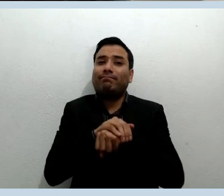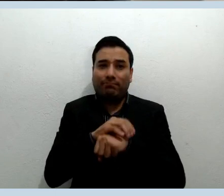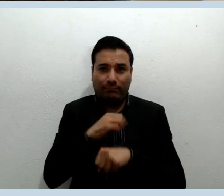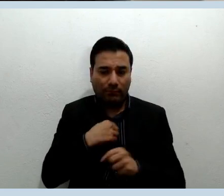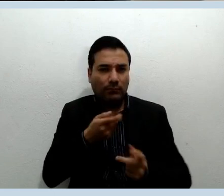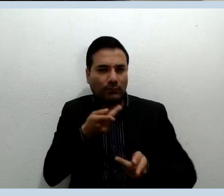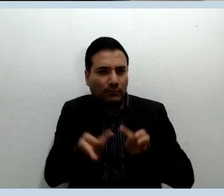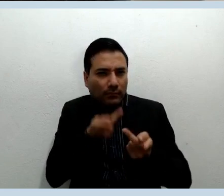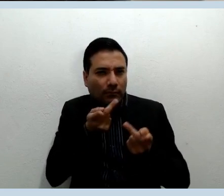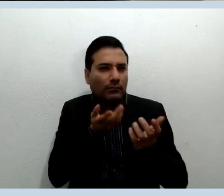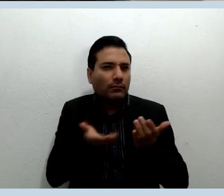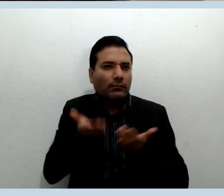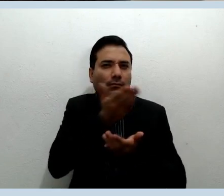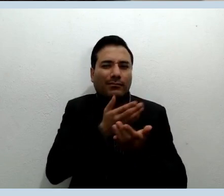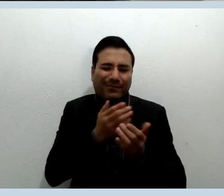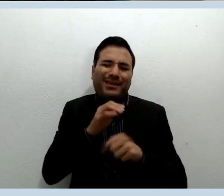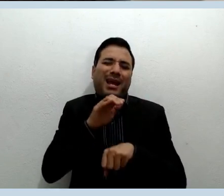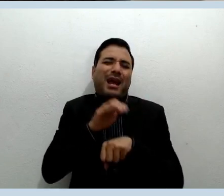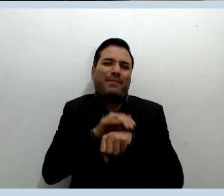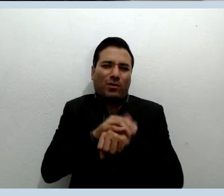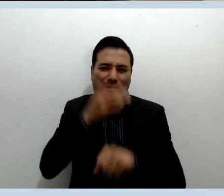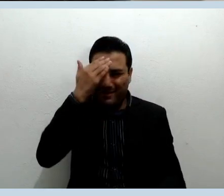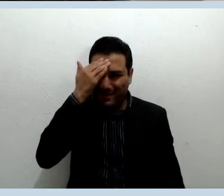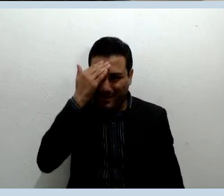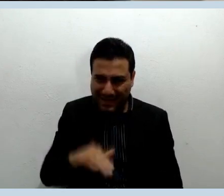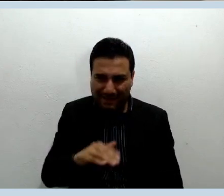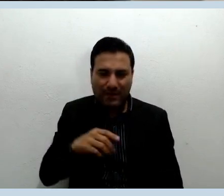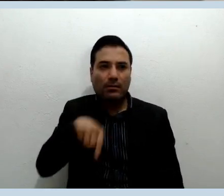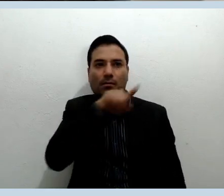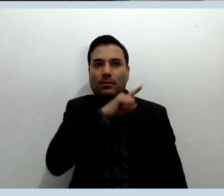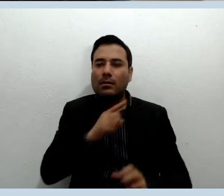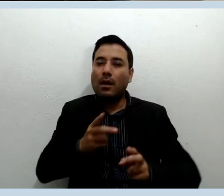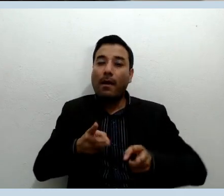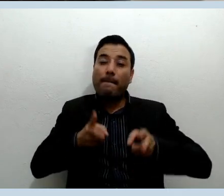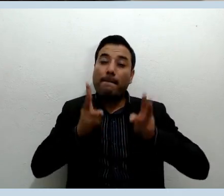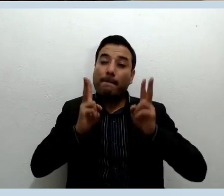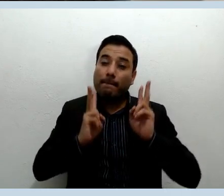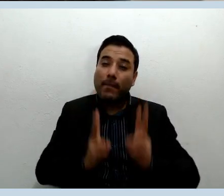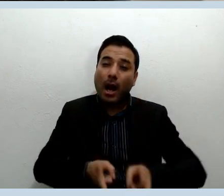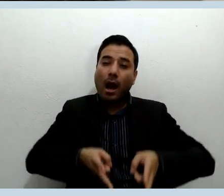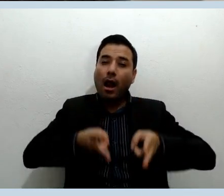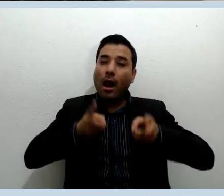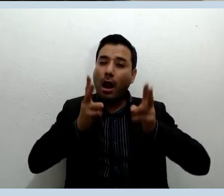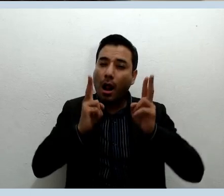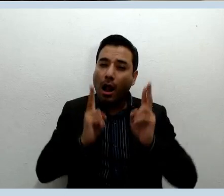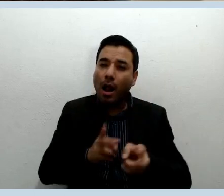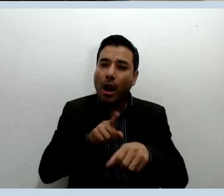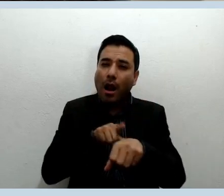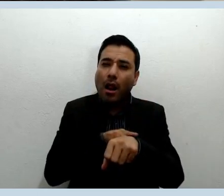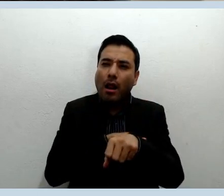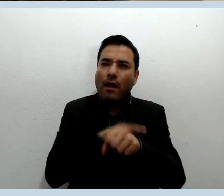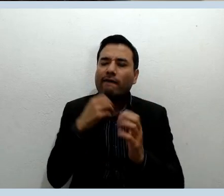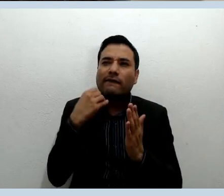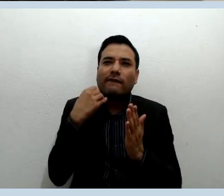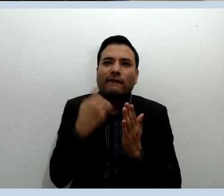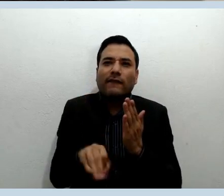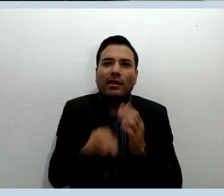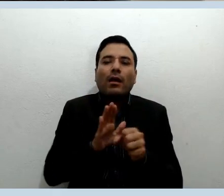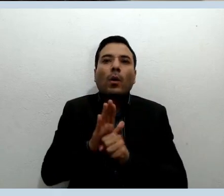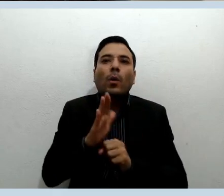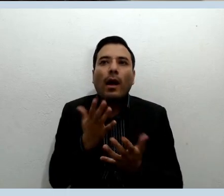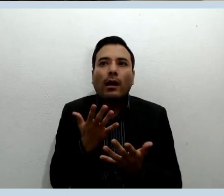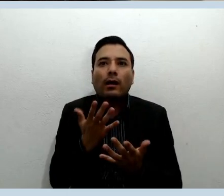eran pláticas larguísimas sobre qué nos estaba haciendo falta y cómo lo íbamos a conseguir